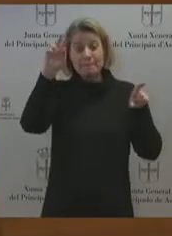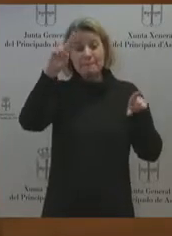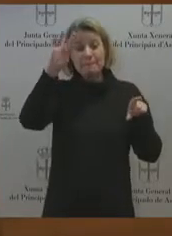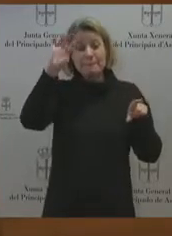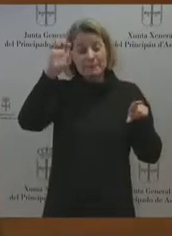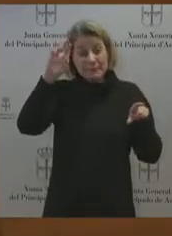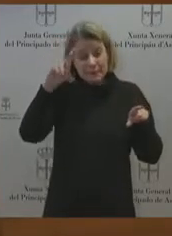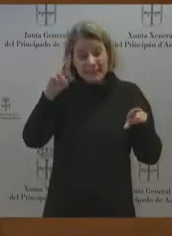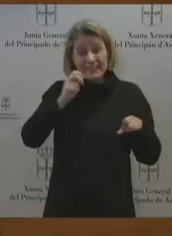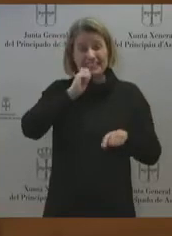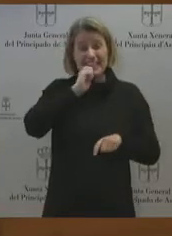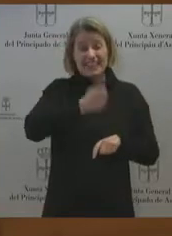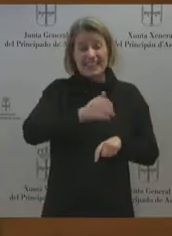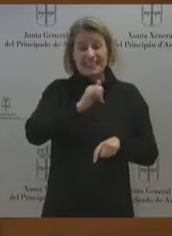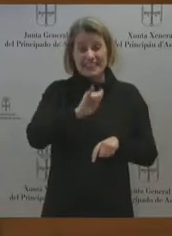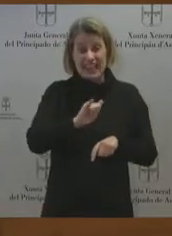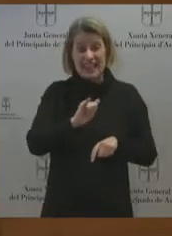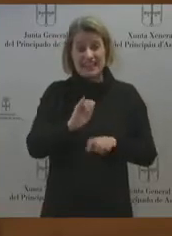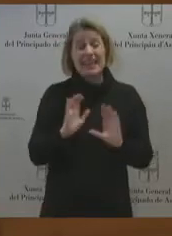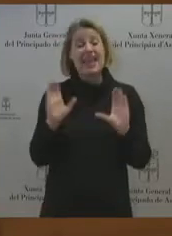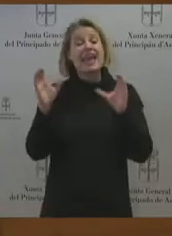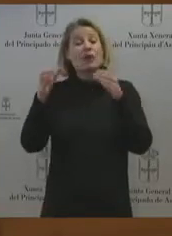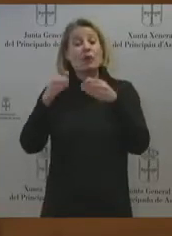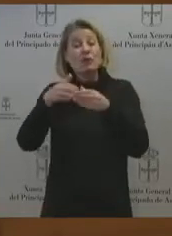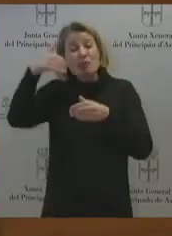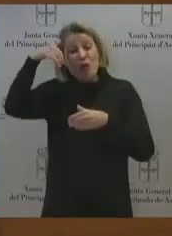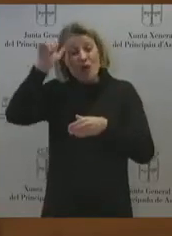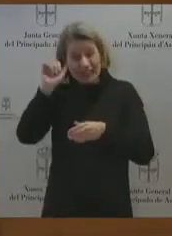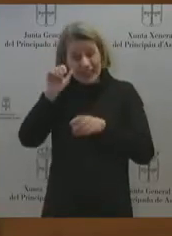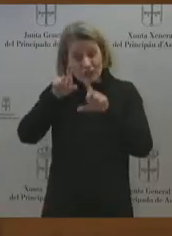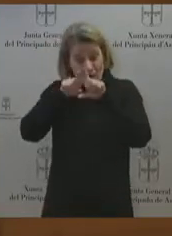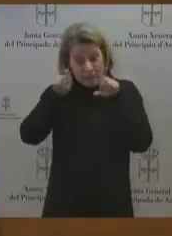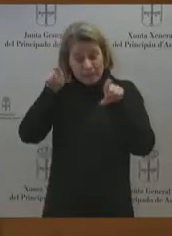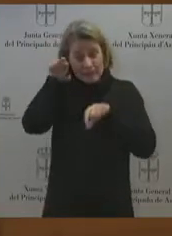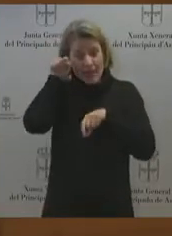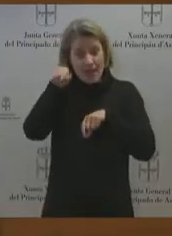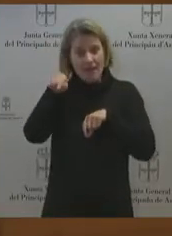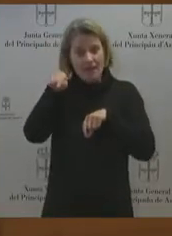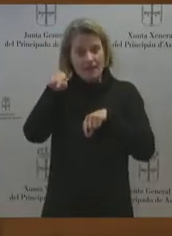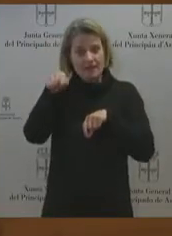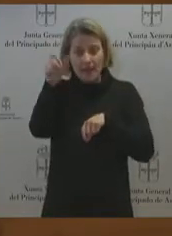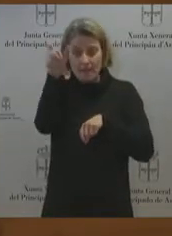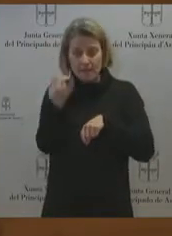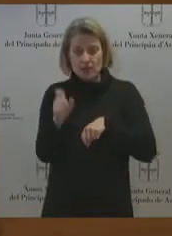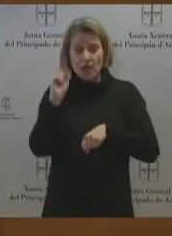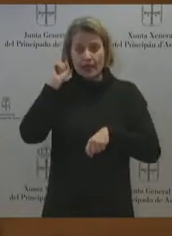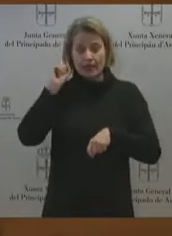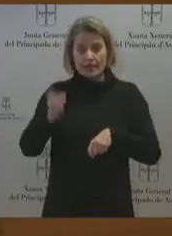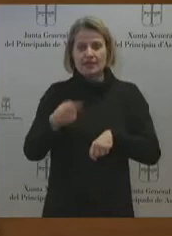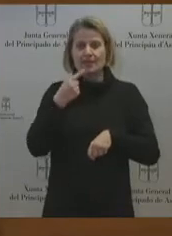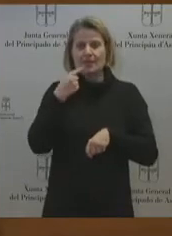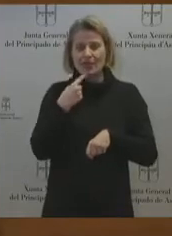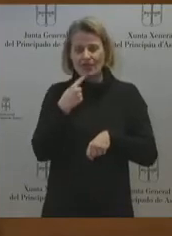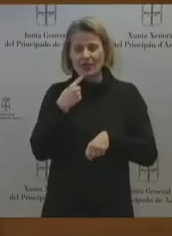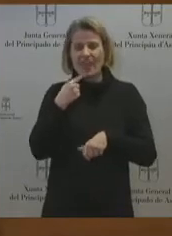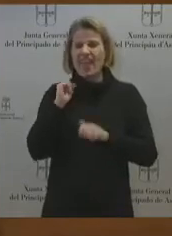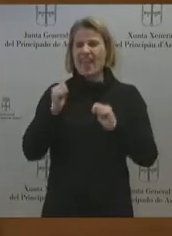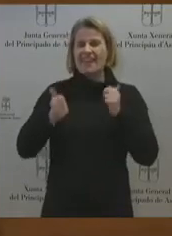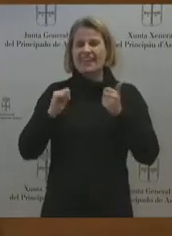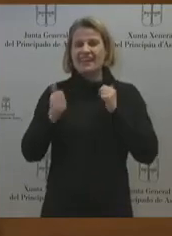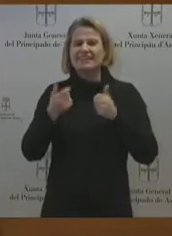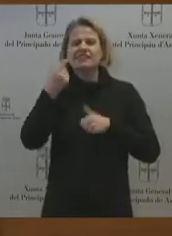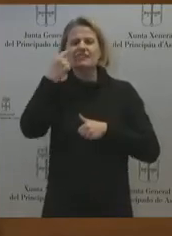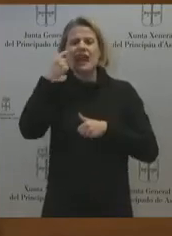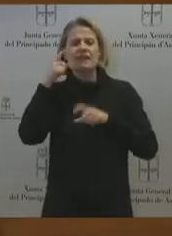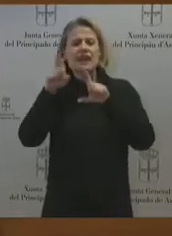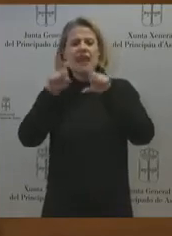empresa que tiene a un directivo que ha hecho una tesis de cómo desmontar una empresa, cómo deshacer una empresa, también está en Google.